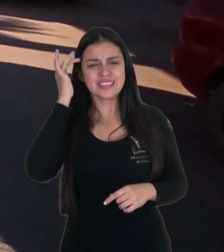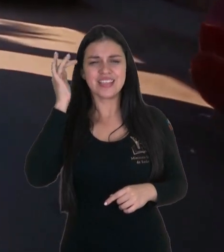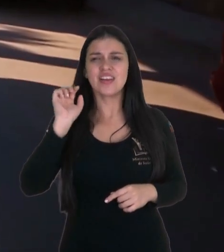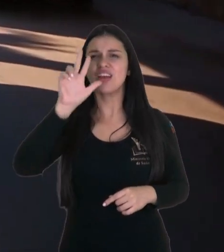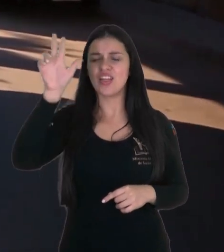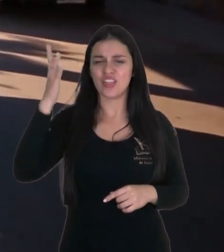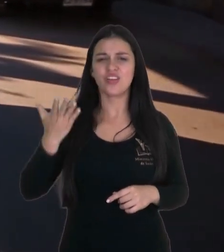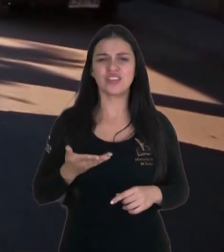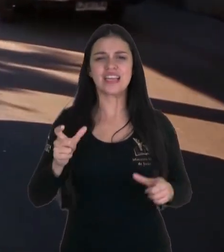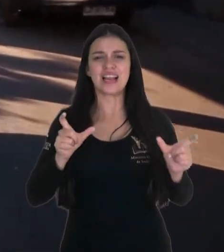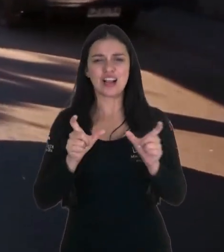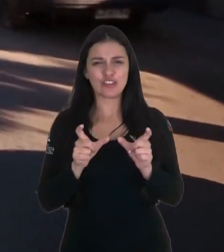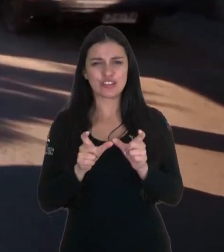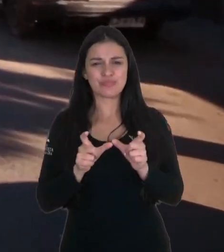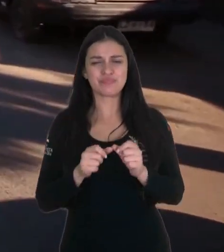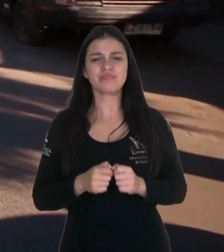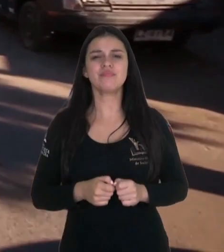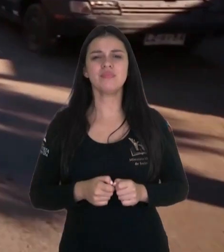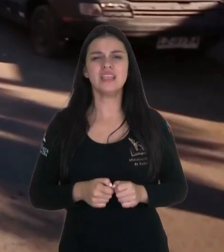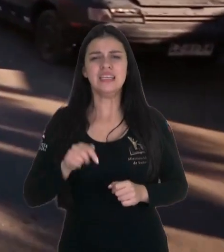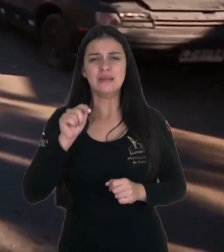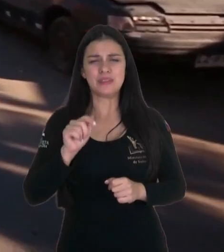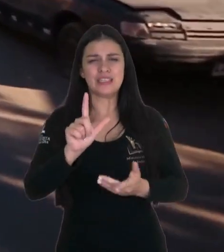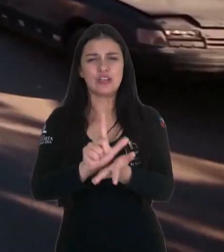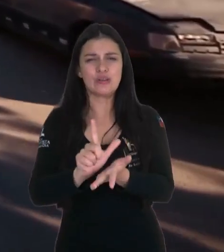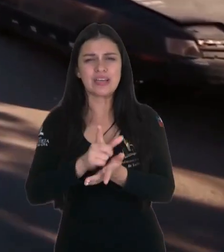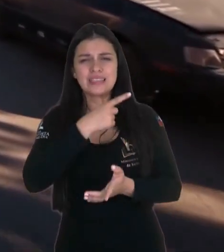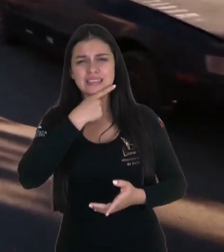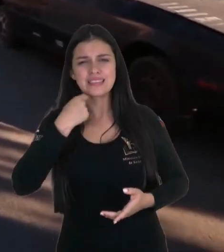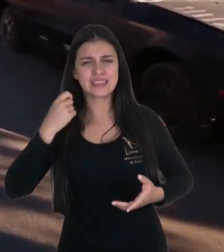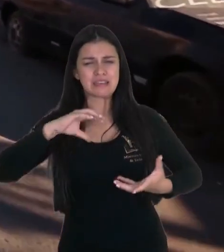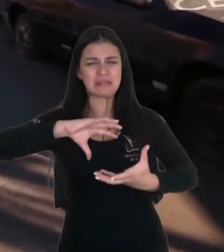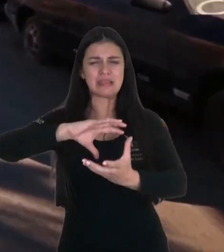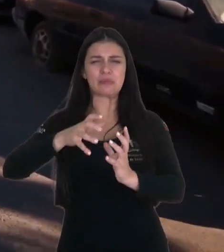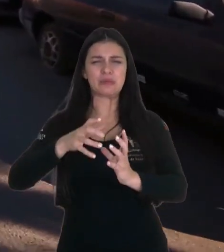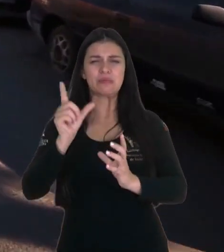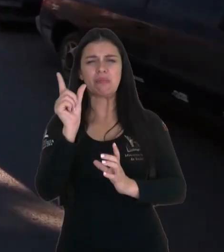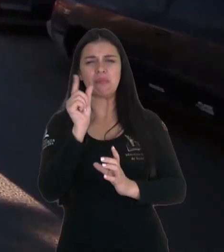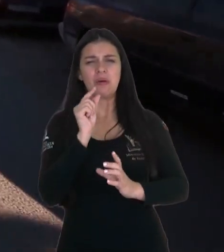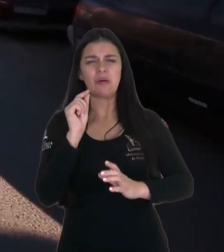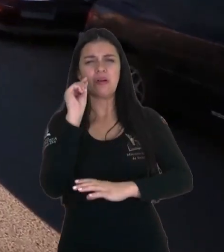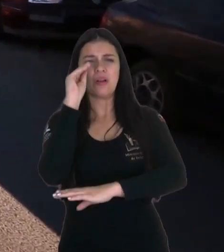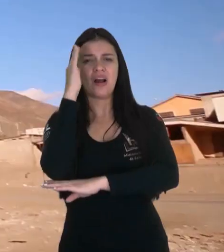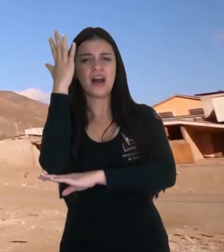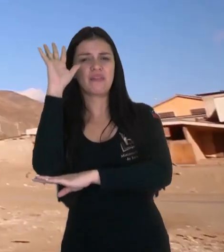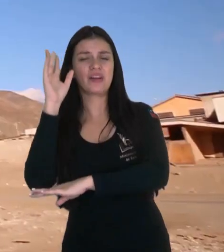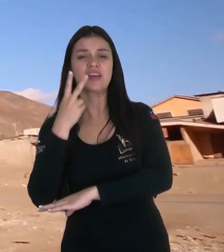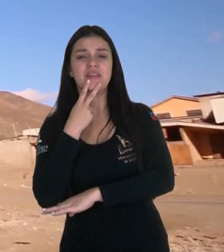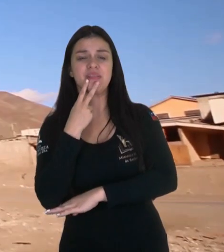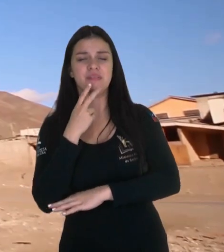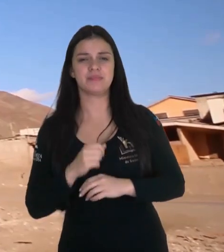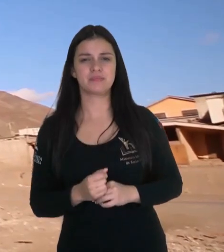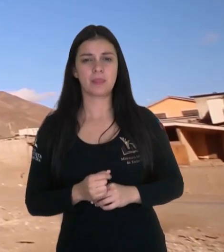Por ser una de las regiones más áridas del mundo, son pocos los árboles que consiguen sobrevivir acá. Entre